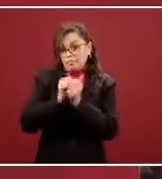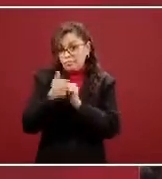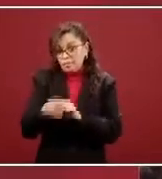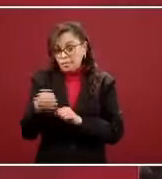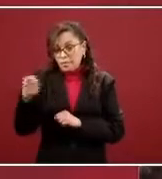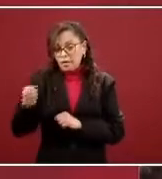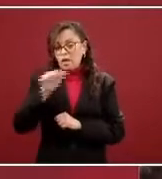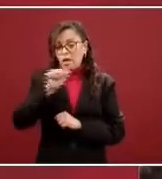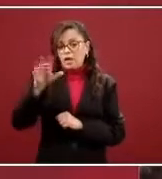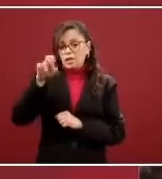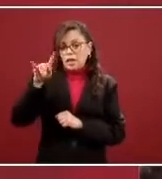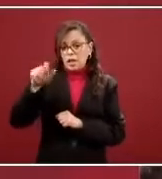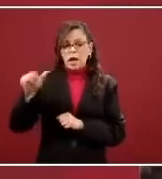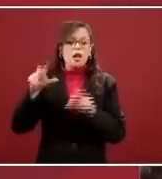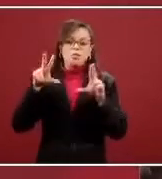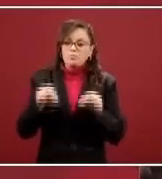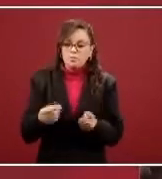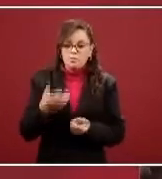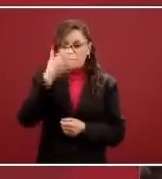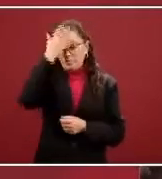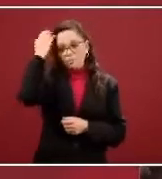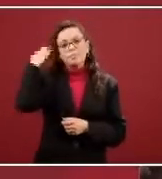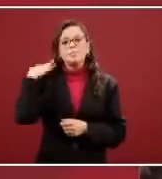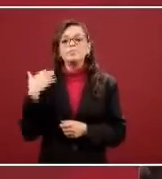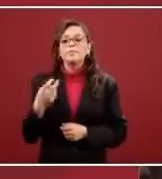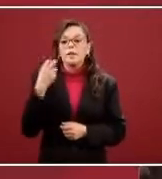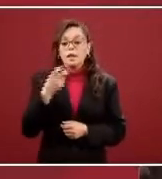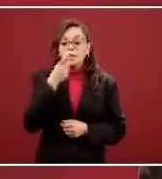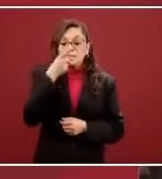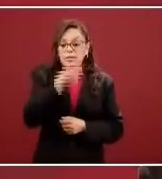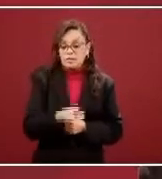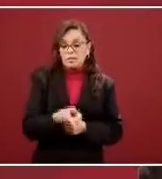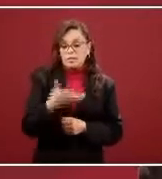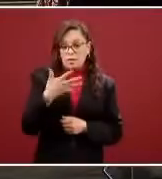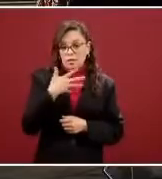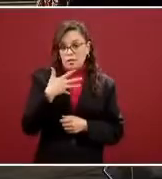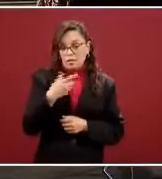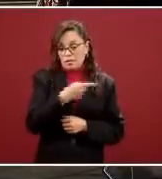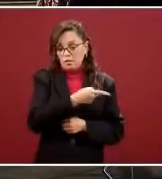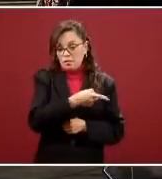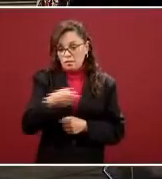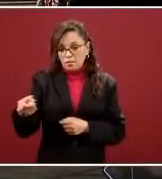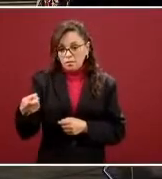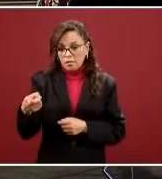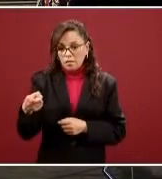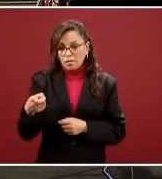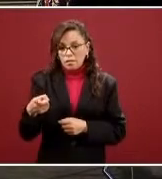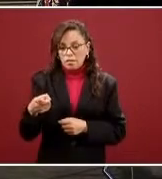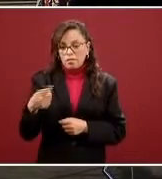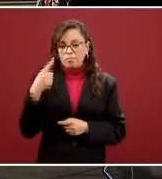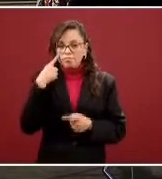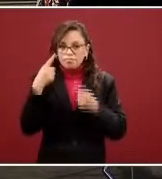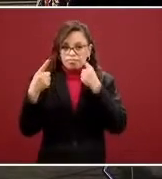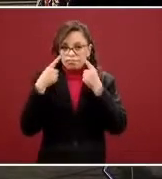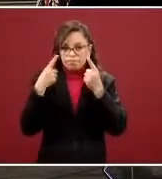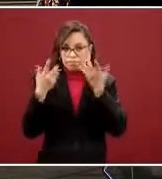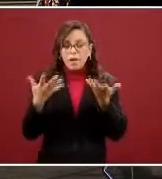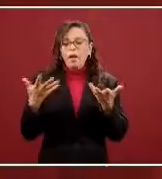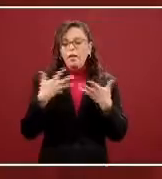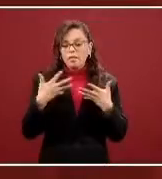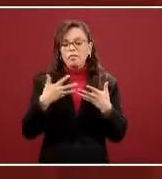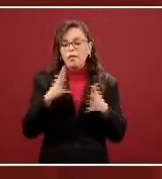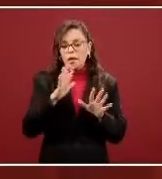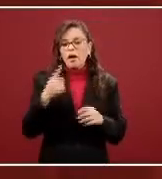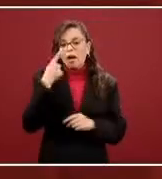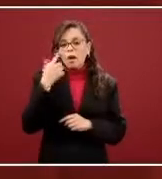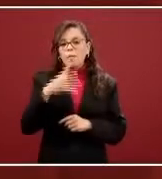de transición, en donde estamos, en base a los escenarios estimados, estamos a 2 semanas de iniciar o presentarse el